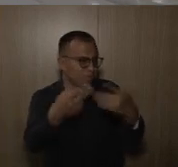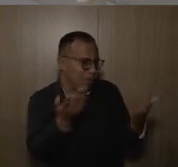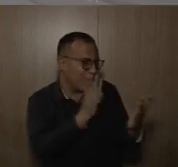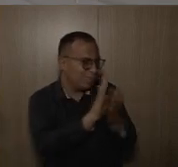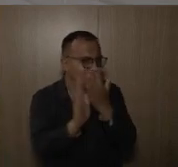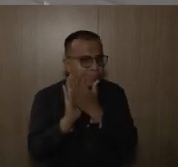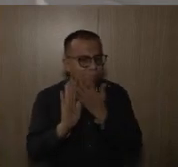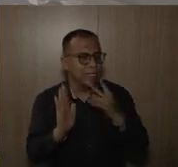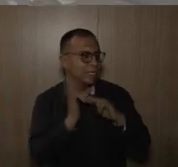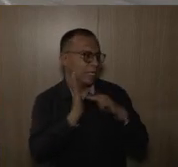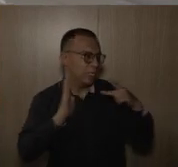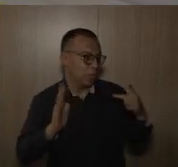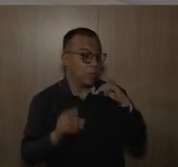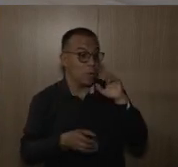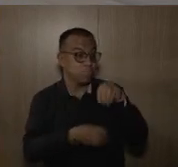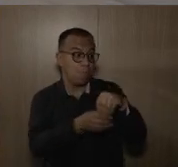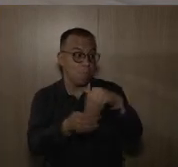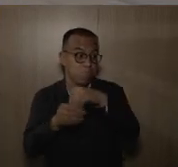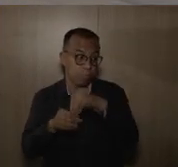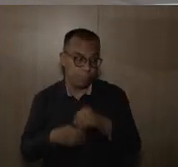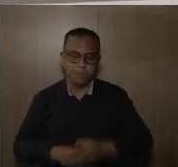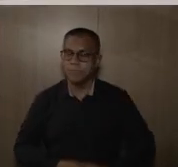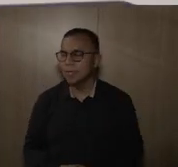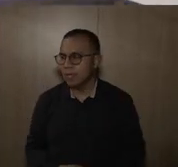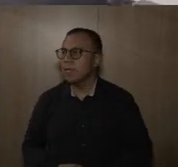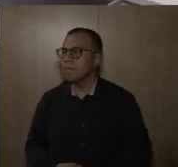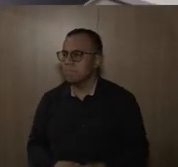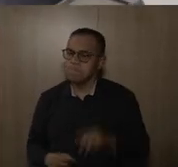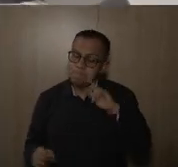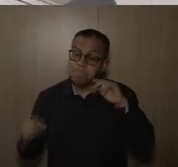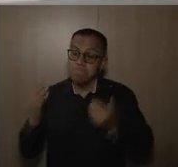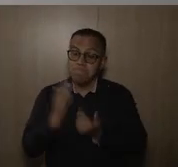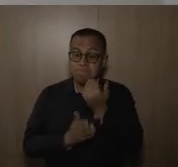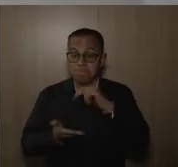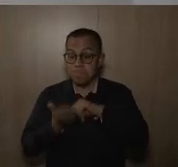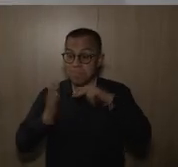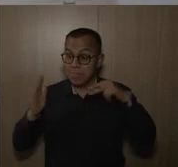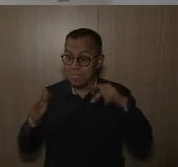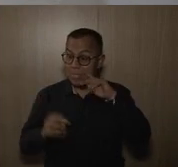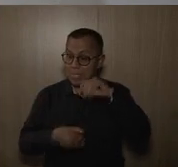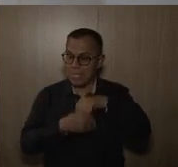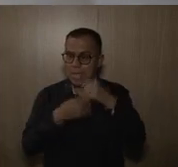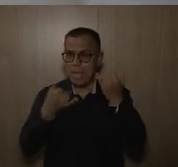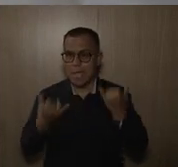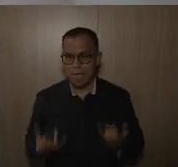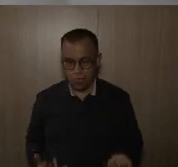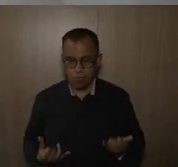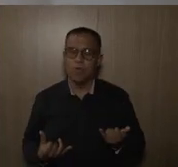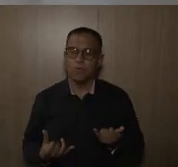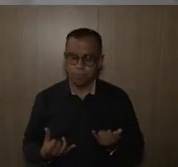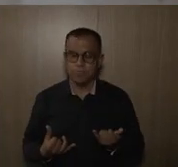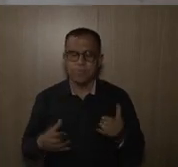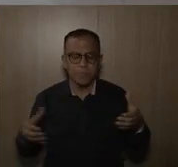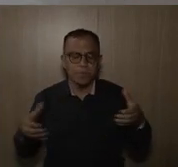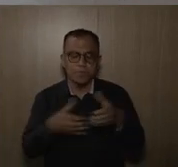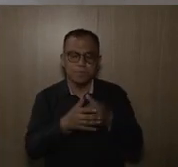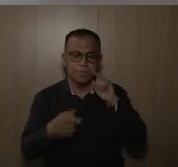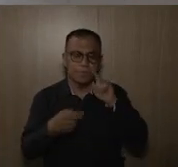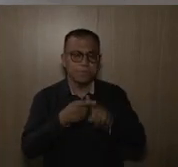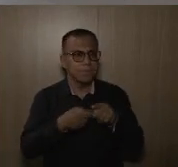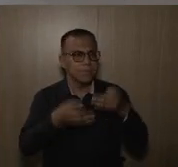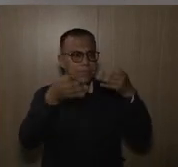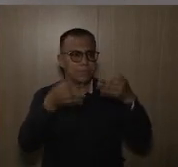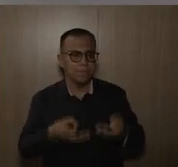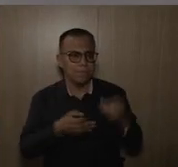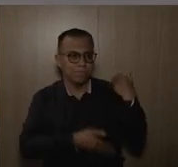implicaciones tecnológicas que tiene la plataforma Nuevos Ases. Bueno, las mejoras tecnológicas, en este momento la tendencia global está hacia los